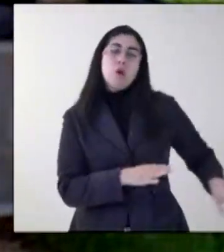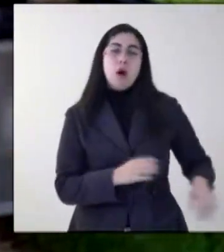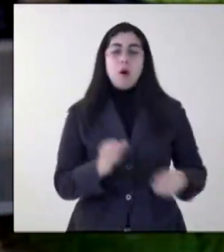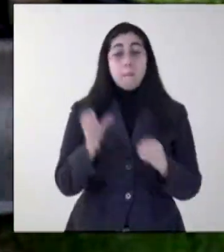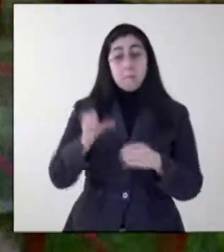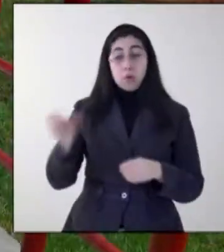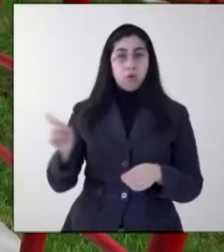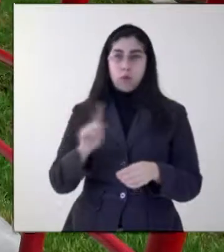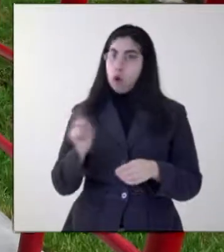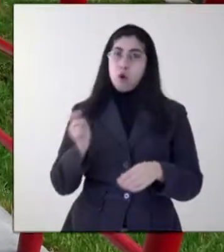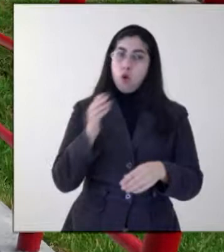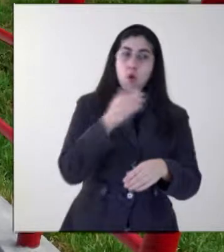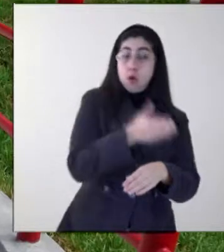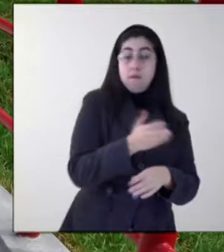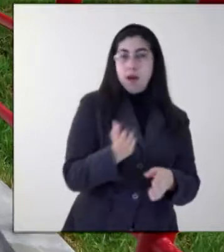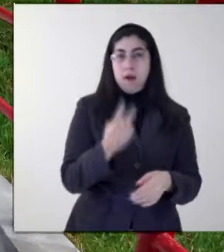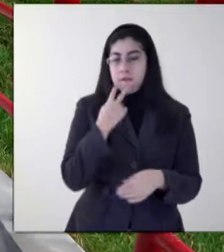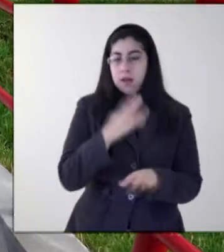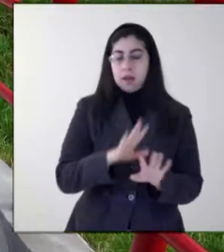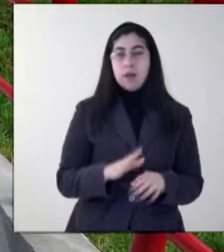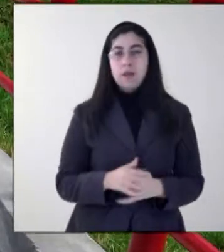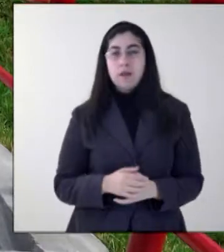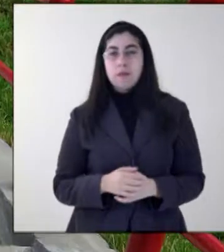para acá. La verdad es que